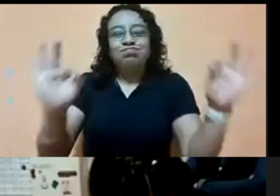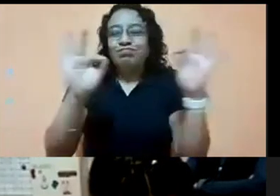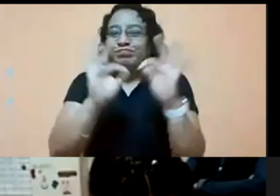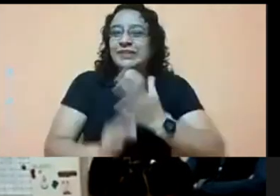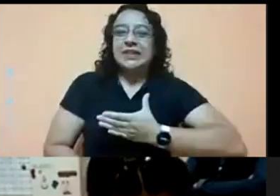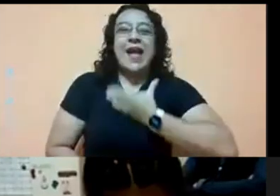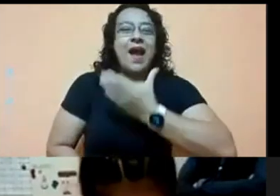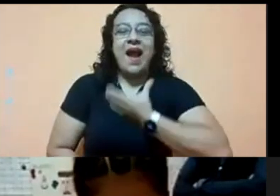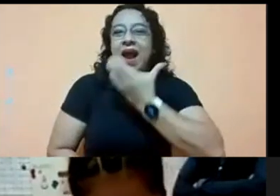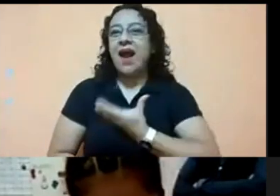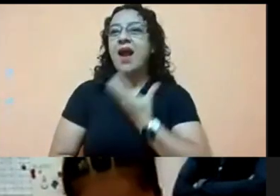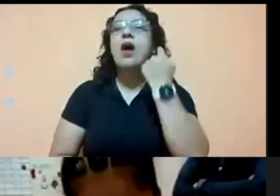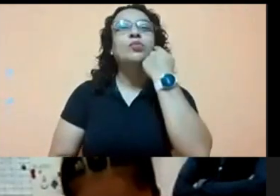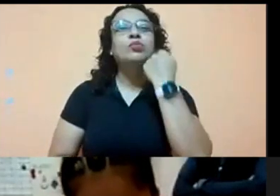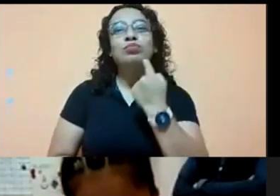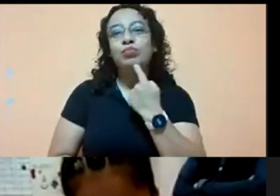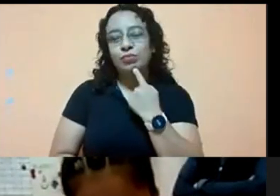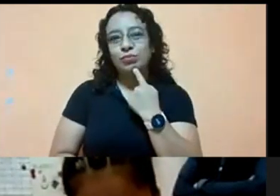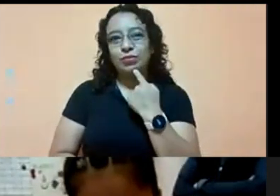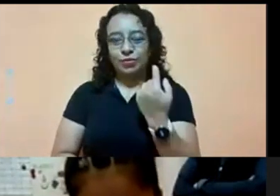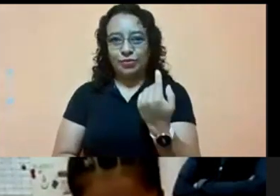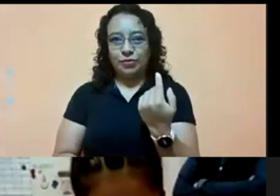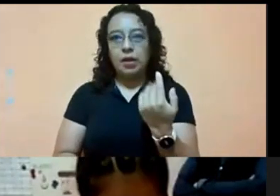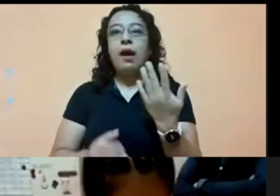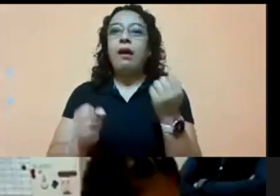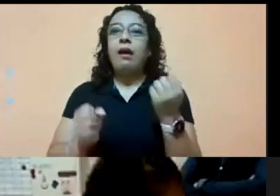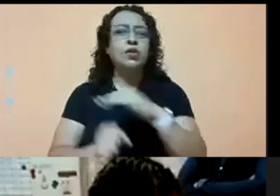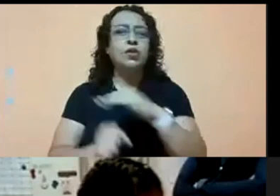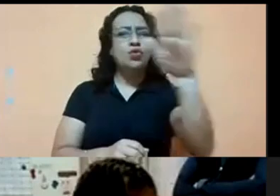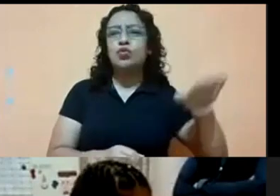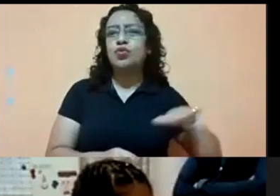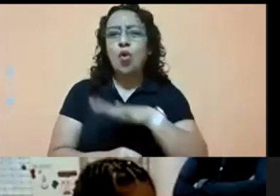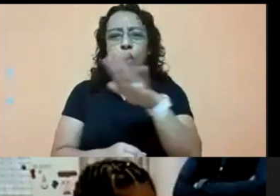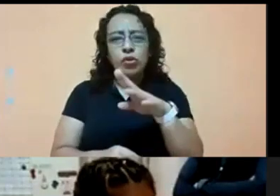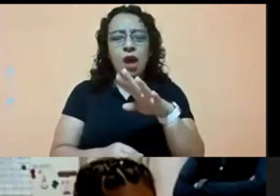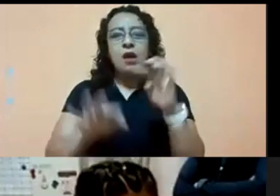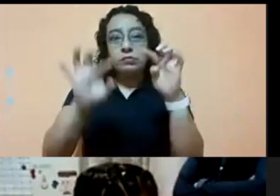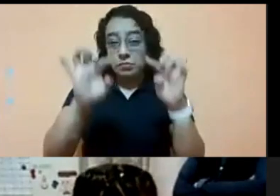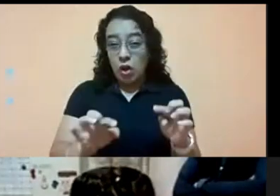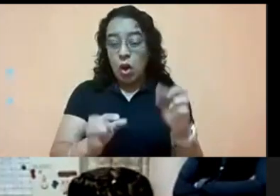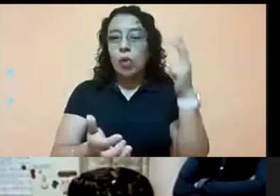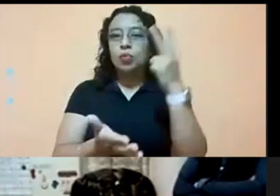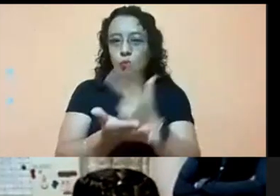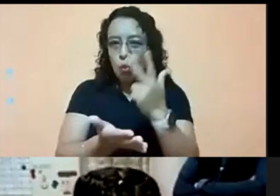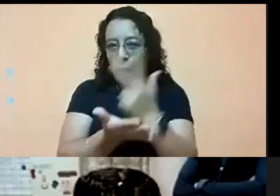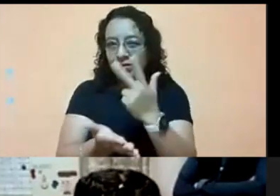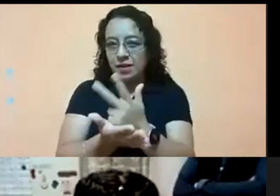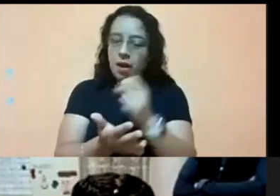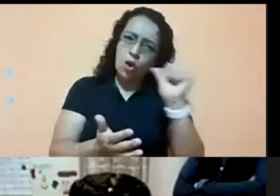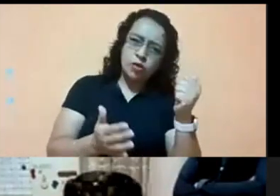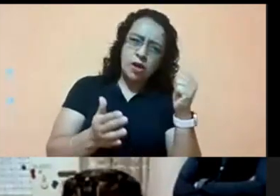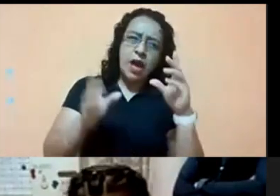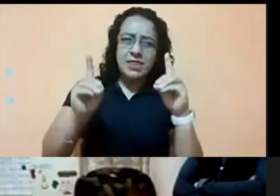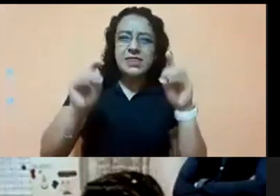comunidad sorda. Sin embargo, toda la demás población guatemalteca con otro tipo de discapacidad